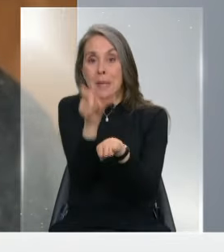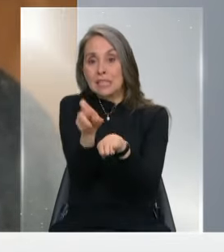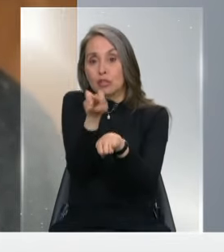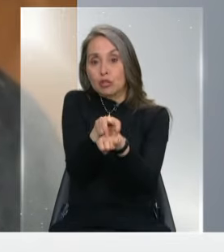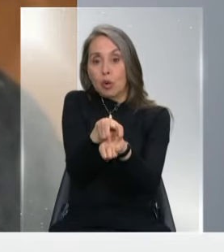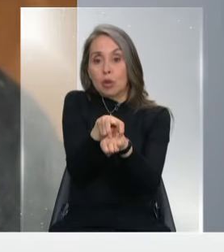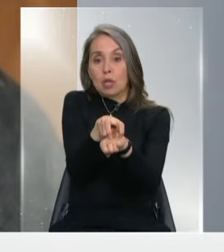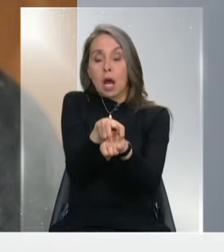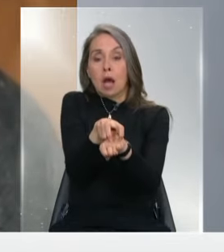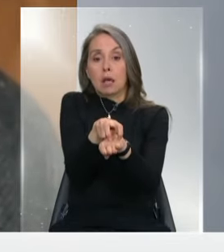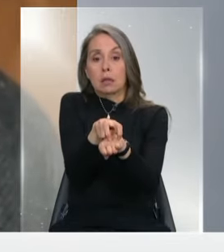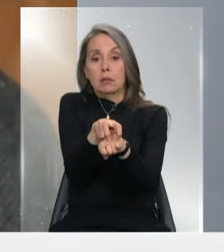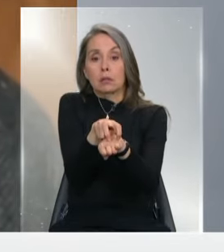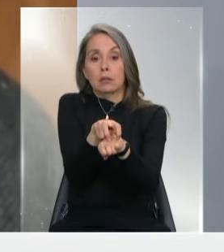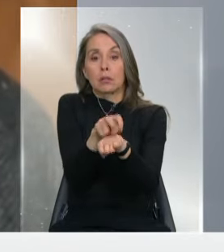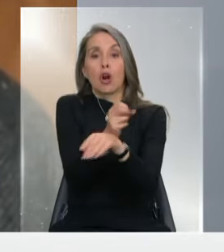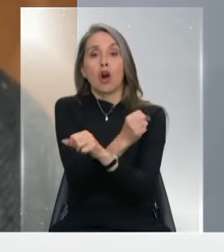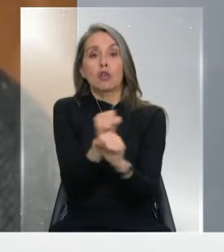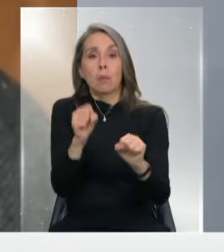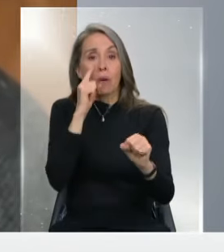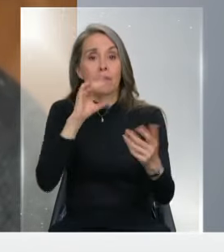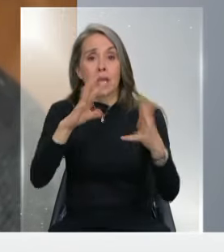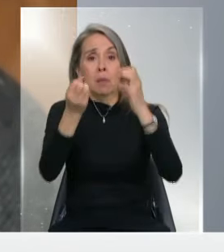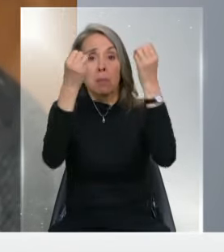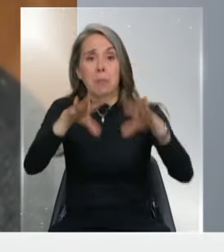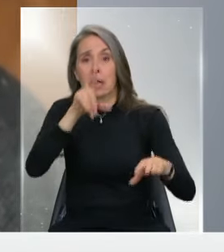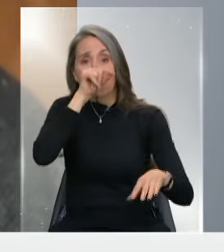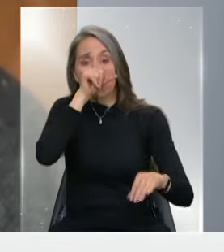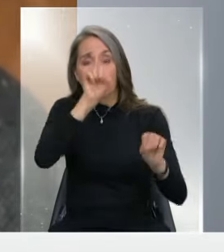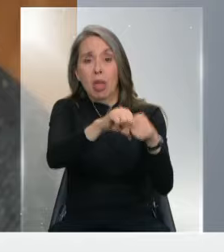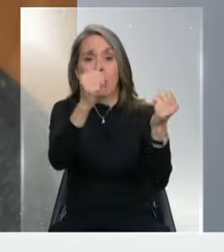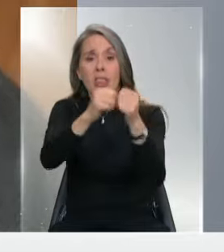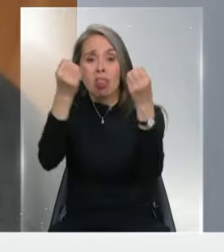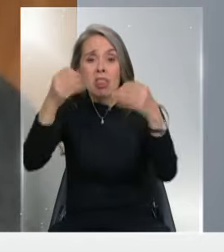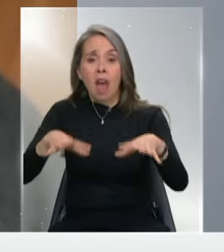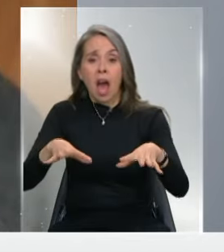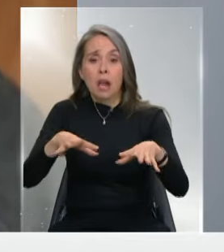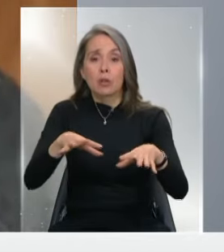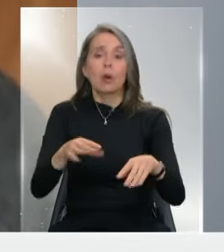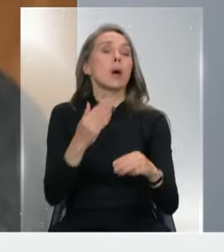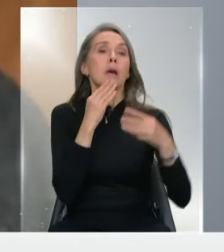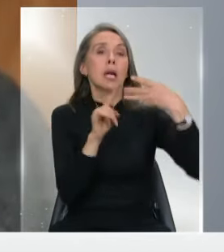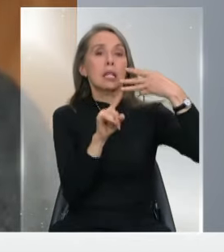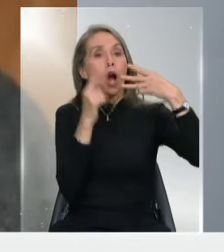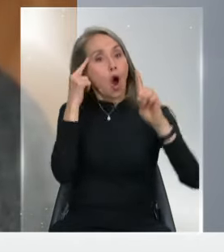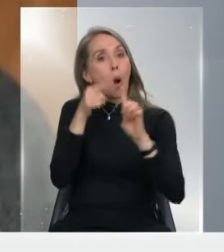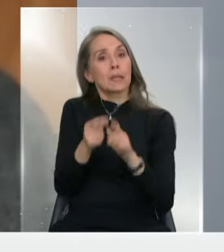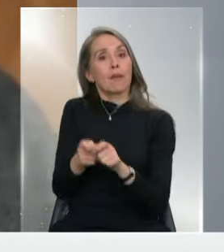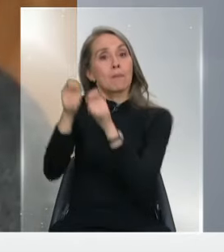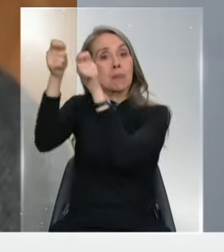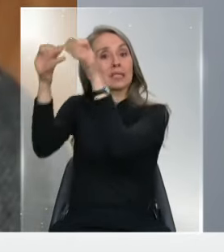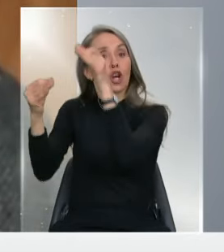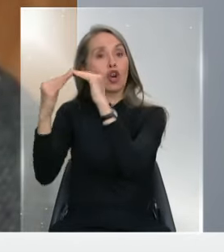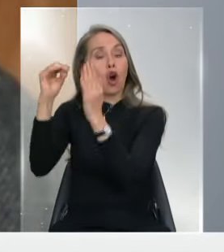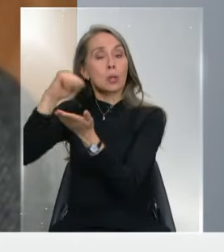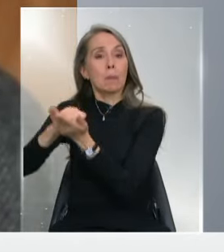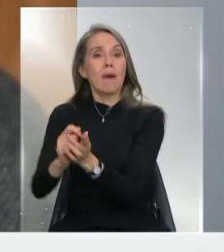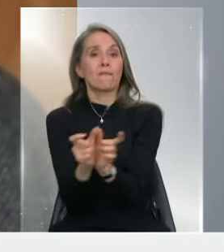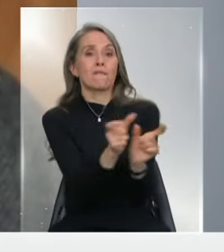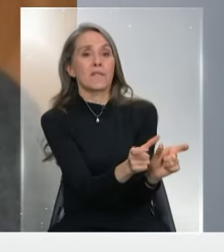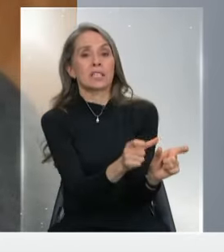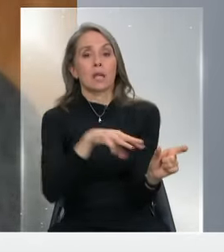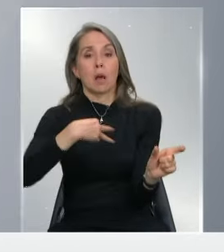en posibilidades de generar el daño que generó, pero también tenemos por objetivo que se hagan las fiscalizaciones desde